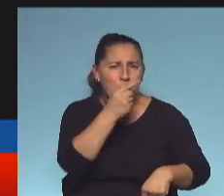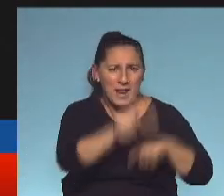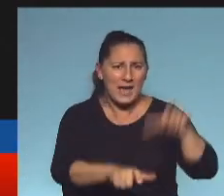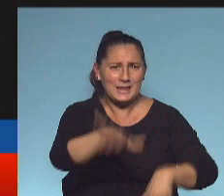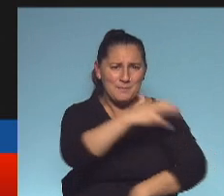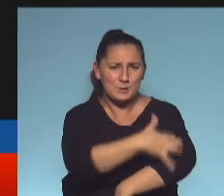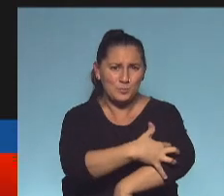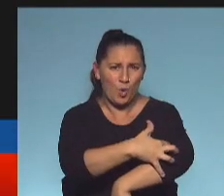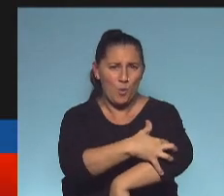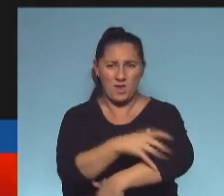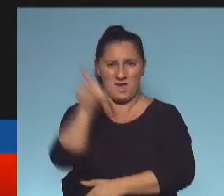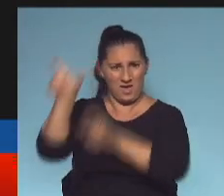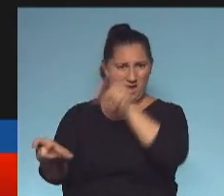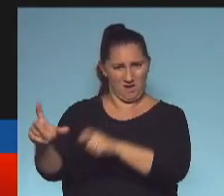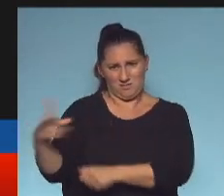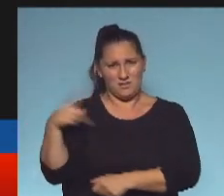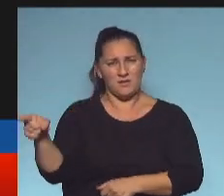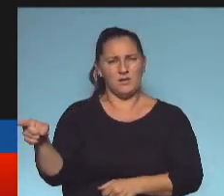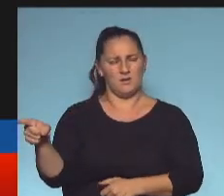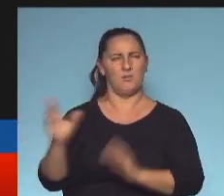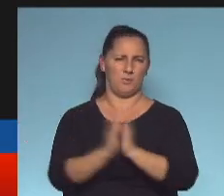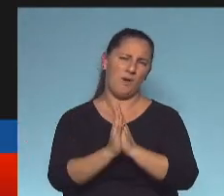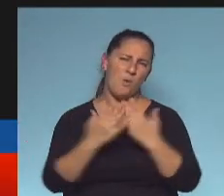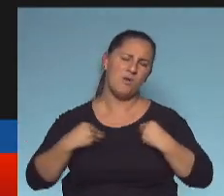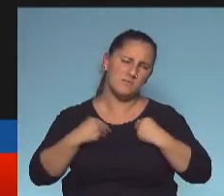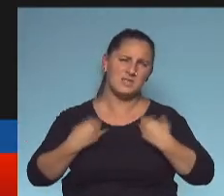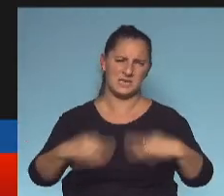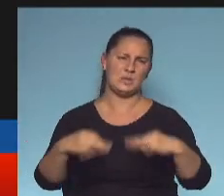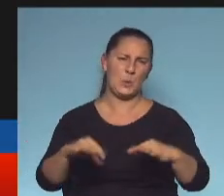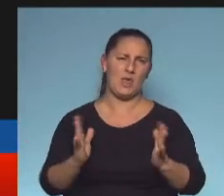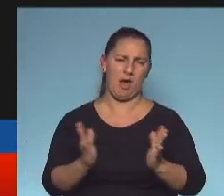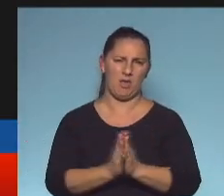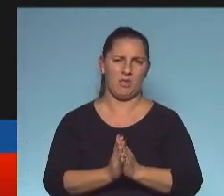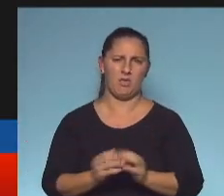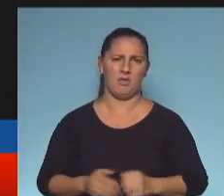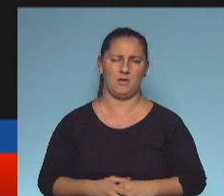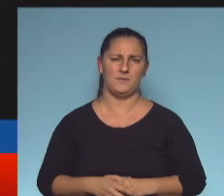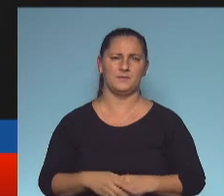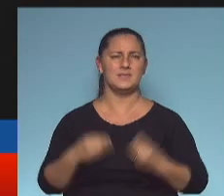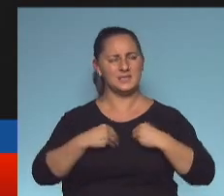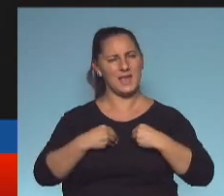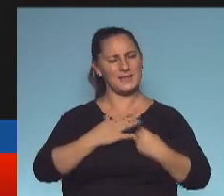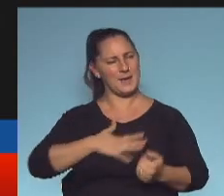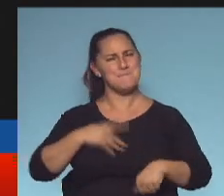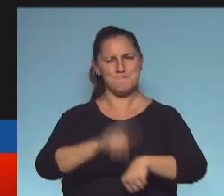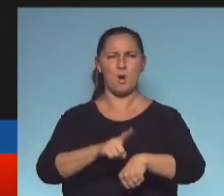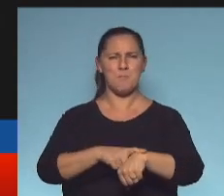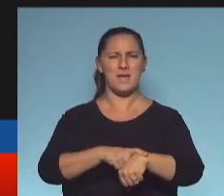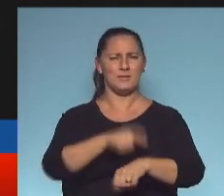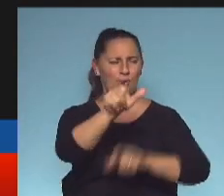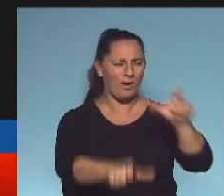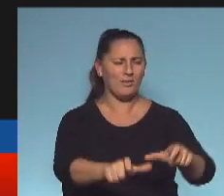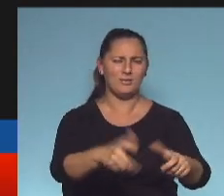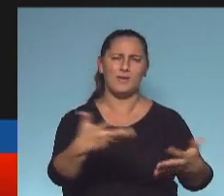de la Argentina, que tengan un poco de sensibilidad, que se sensibilicen con el momento que están sufriendo los